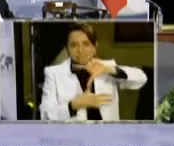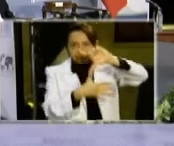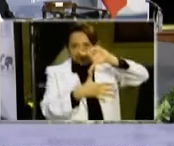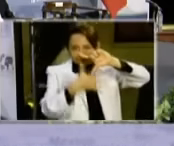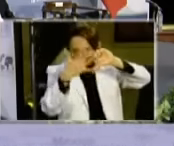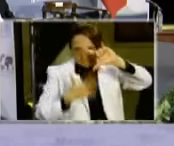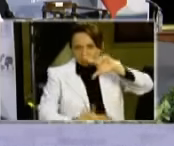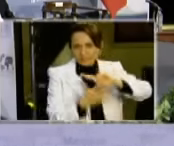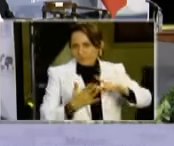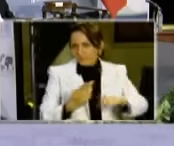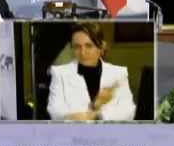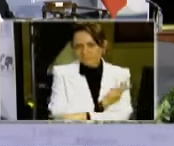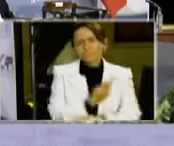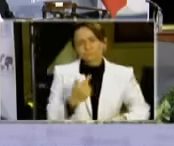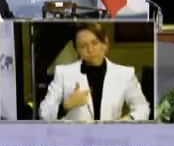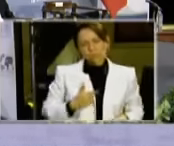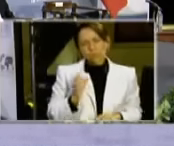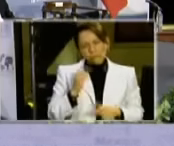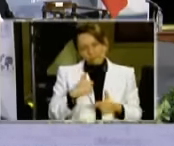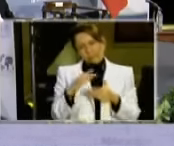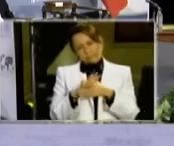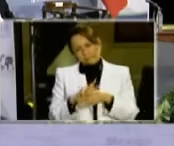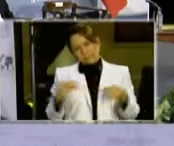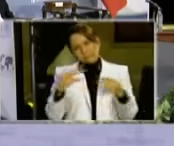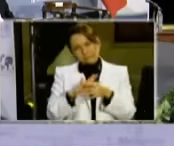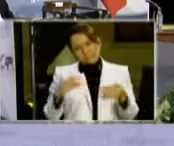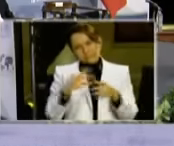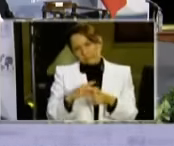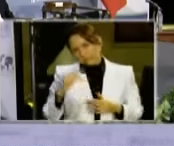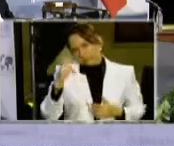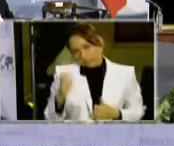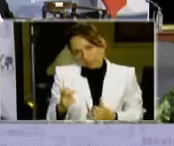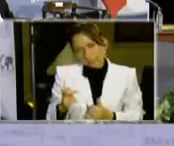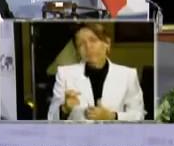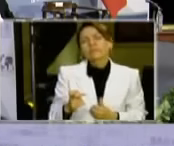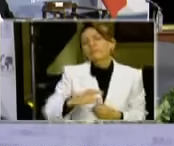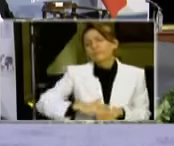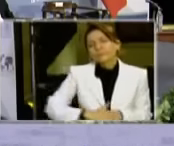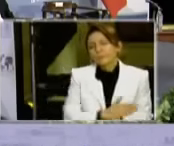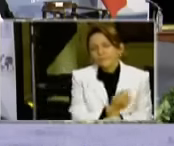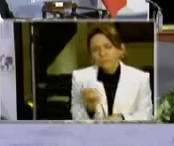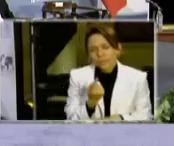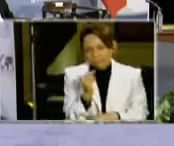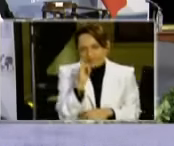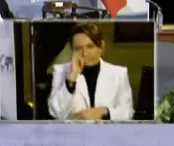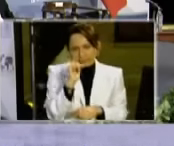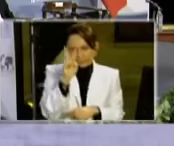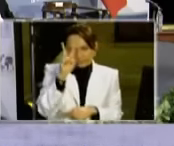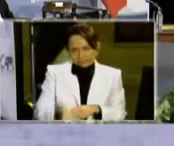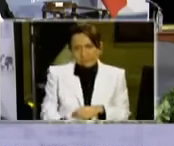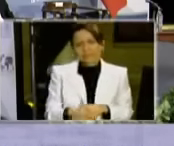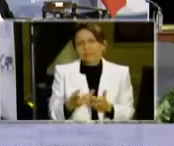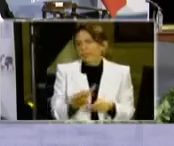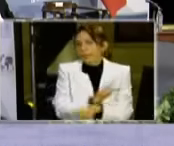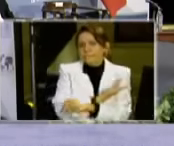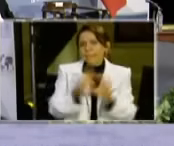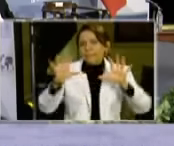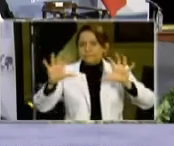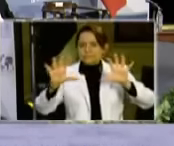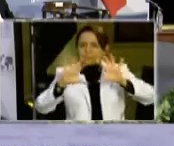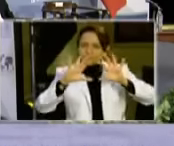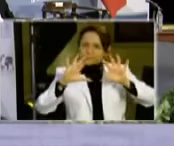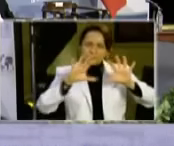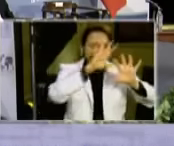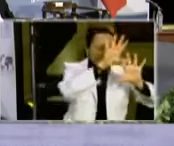distinción inicial porque más allá de la existencia de numerosos temas vitales que abarcan a la totalidad del hemisferio, en el